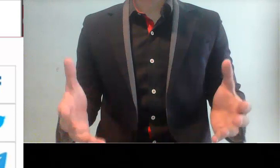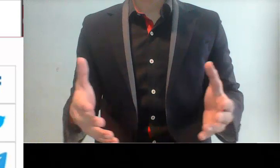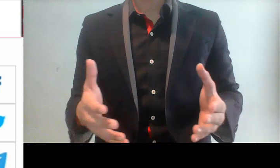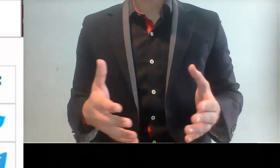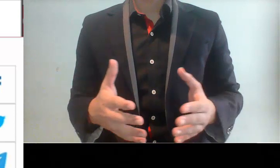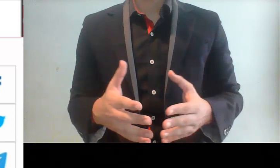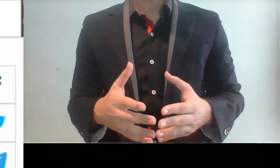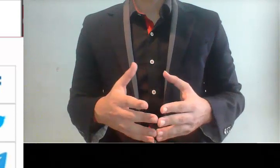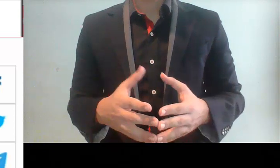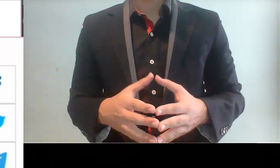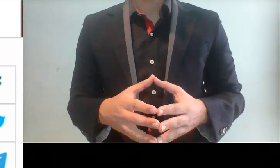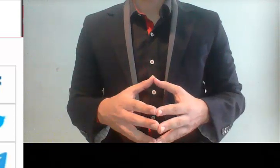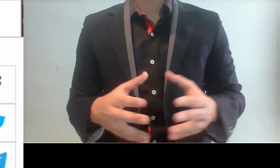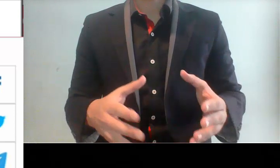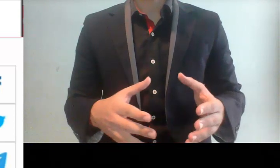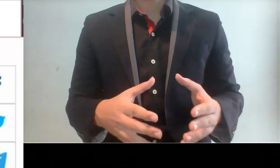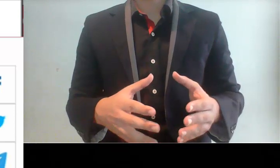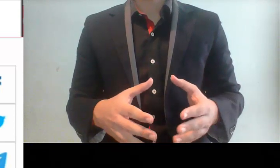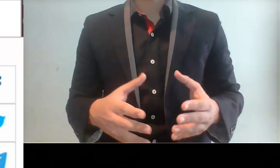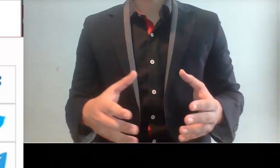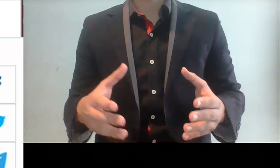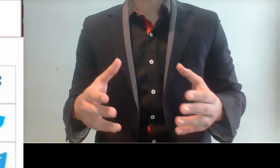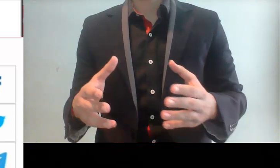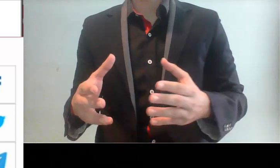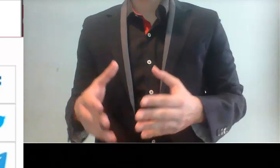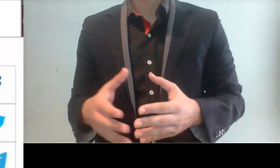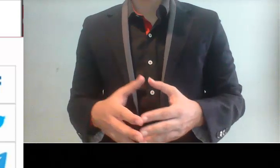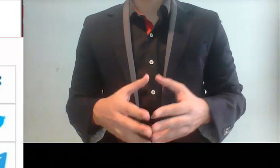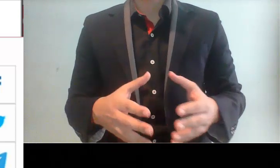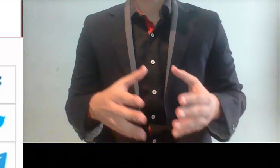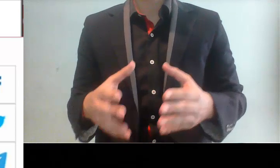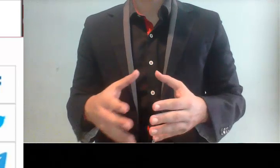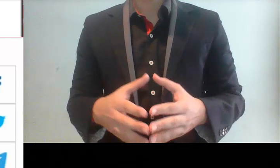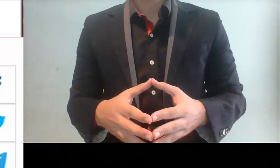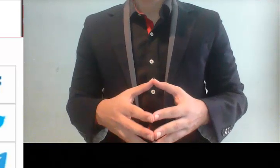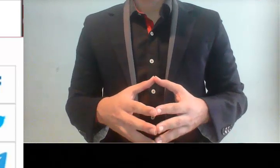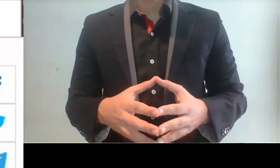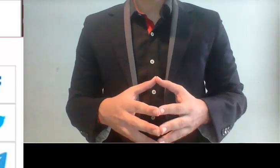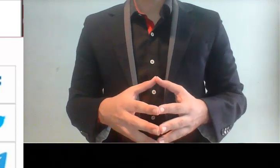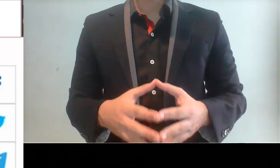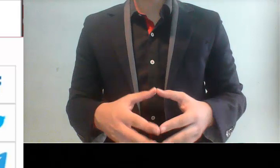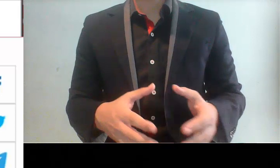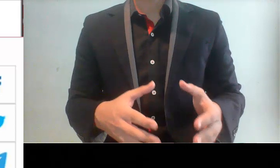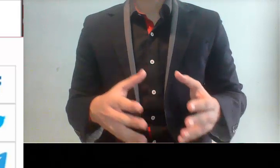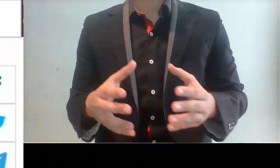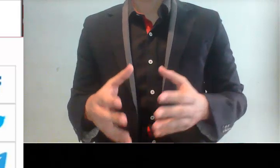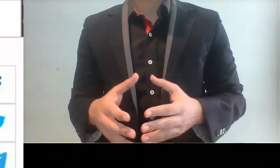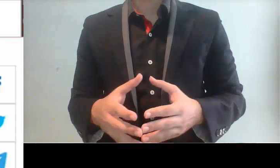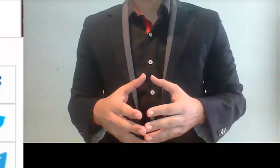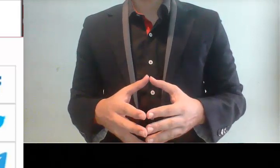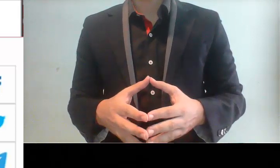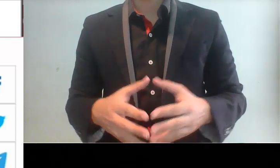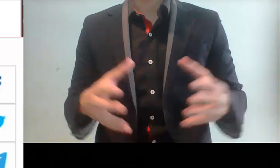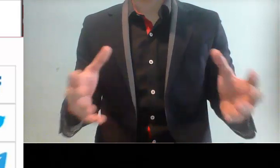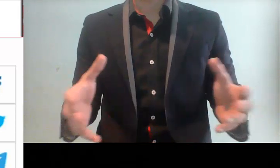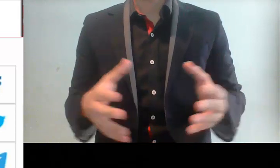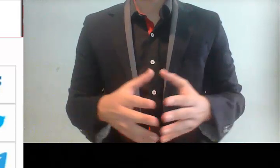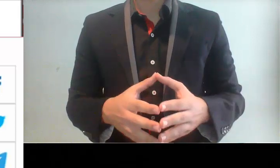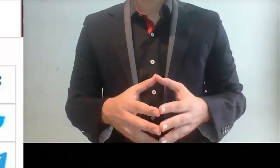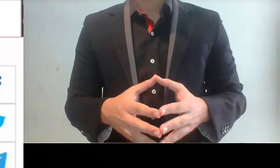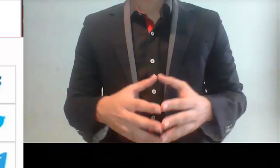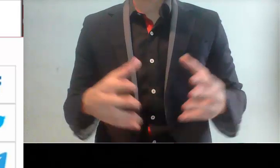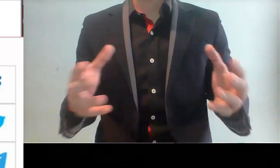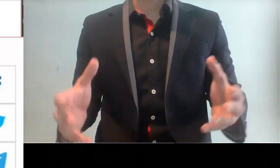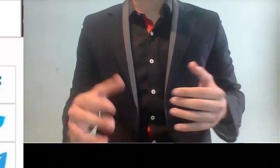algún código malicioso. ¿Esto qué significa? Cuando se llega a sembrar un código malicioso, lo que llega a ocurrir es que este no se va a ejecutar hasta